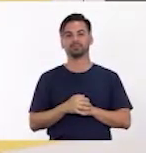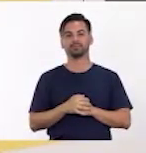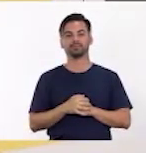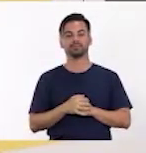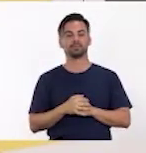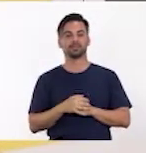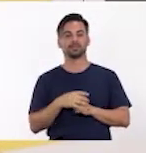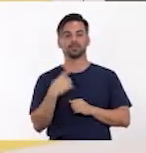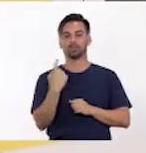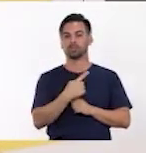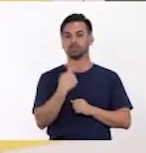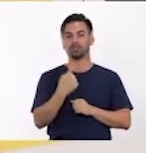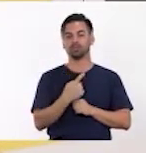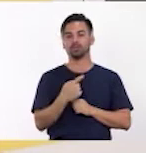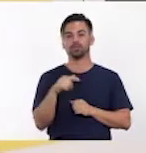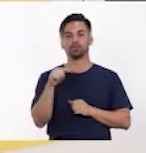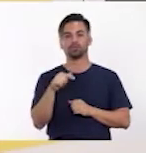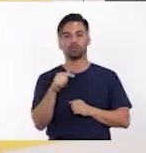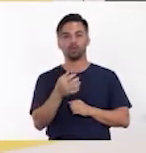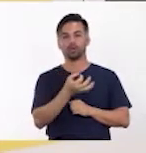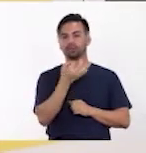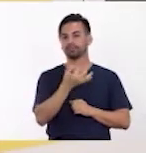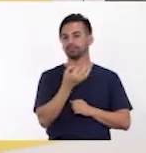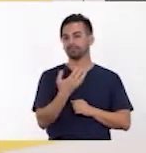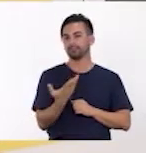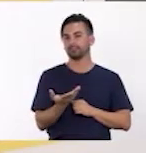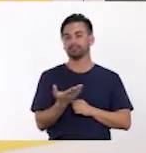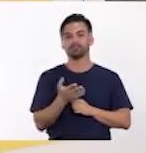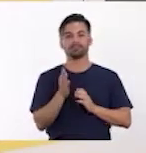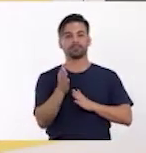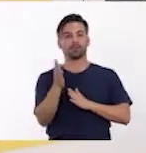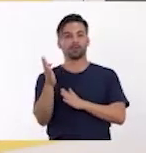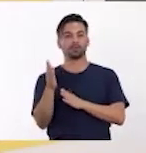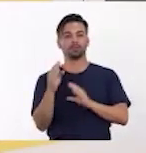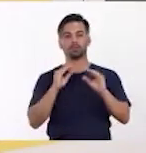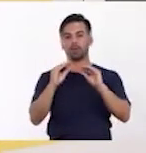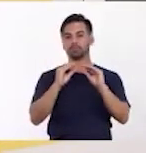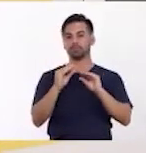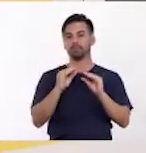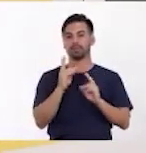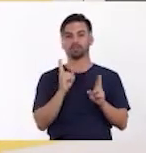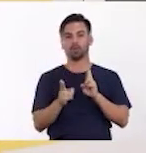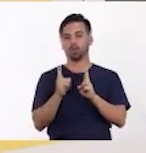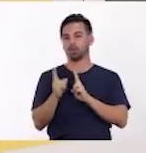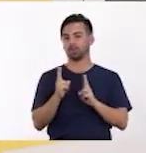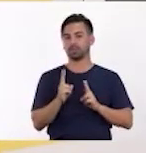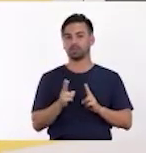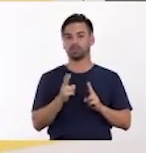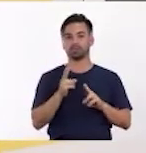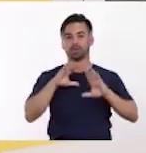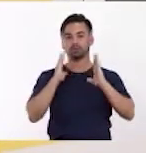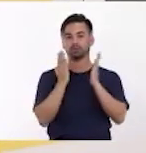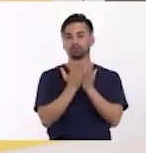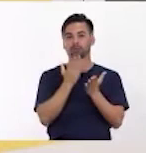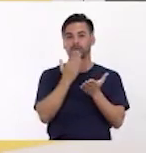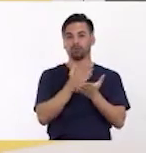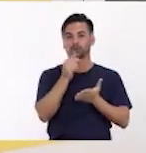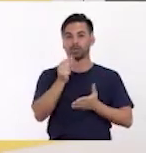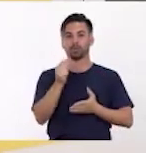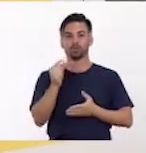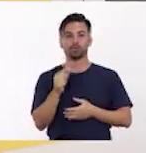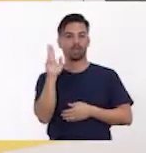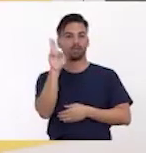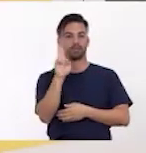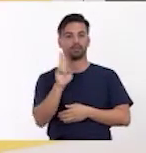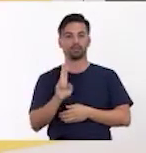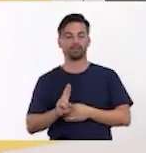expresamos que estamos aquí para dar continuidad a la preparación del estudiantado nuestro de la